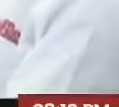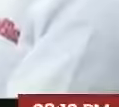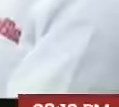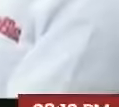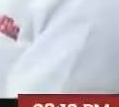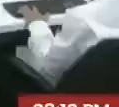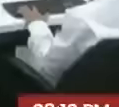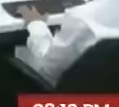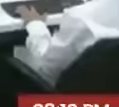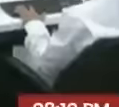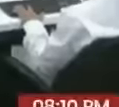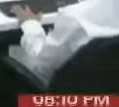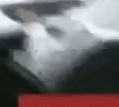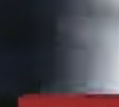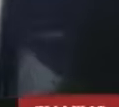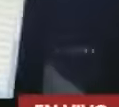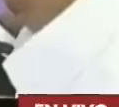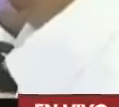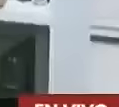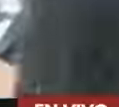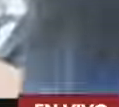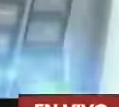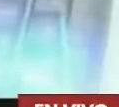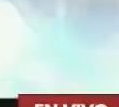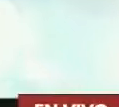Que vive el 1x10 del buen gobierno.